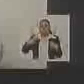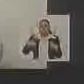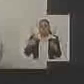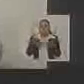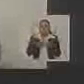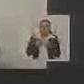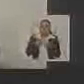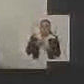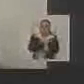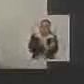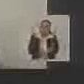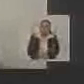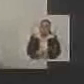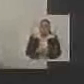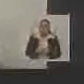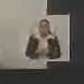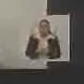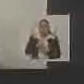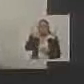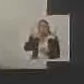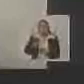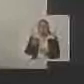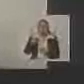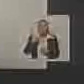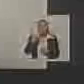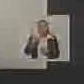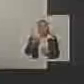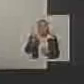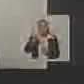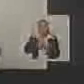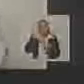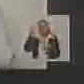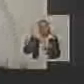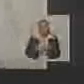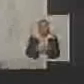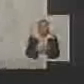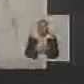que trabajen en nuestra delegación para nuestro beneficio. Gracias.